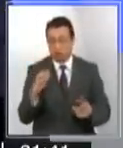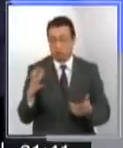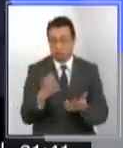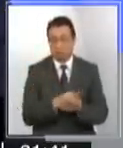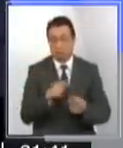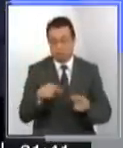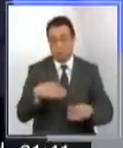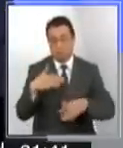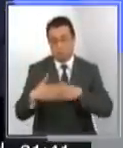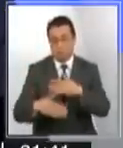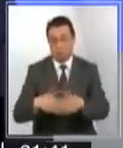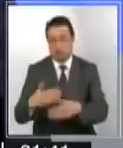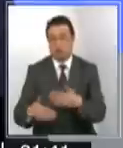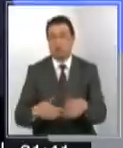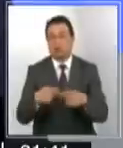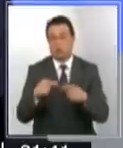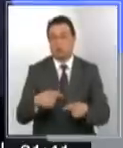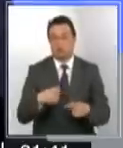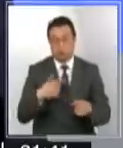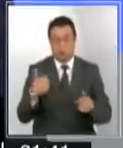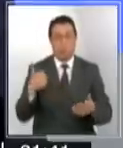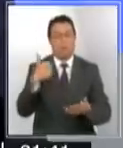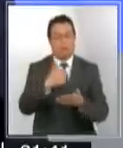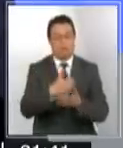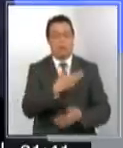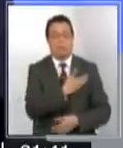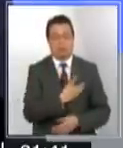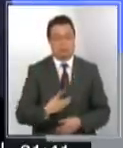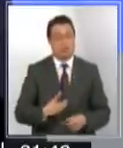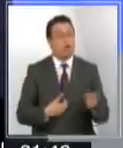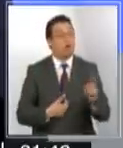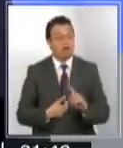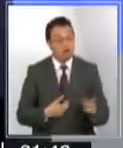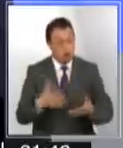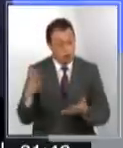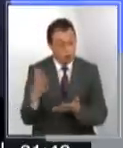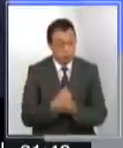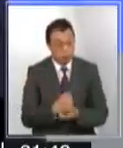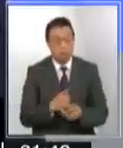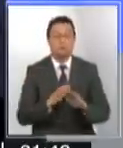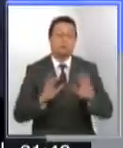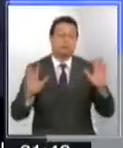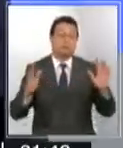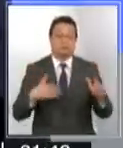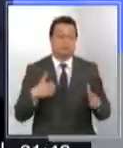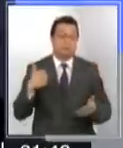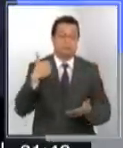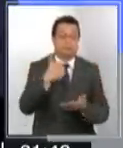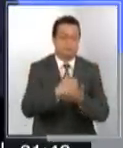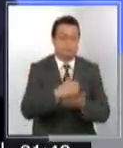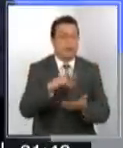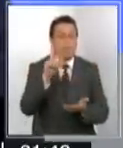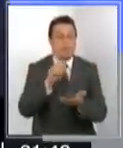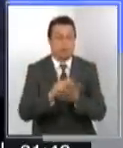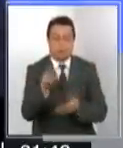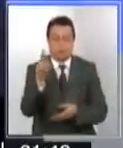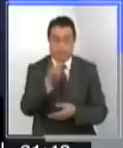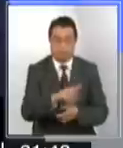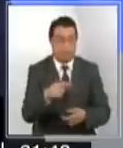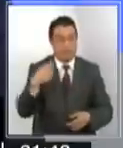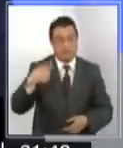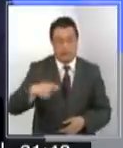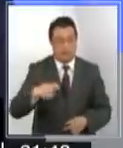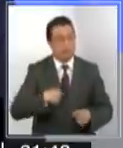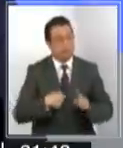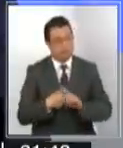proceso de hacerlo, voy a ser candidato presidencial. Si no las logro, bueno, no voy a ir a la reelección de diputado, no voy a ir a candidato a senador